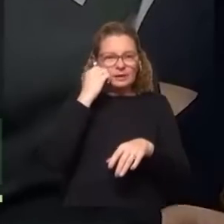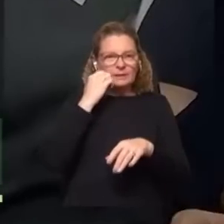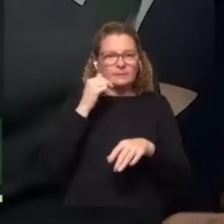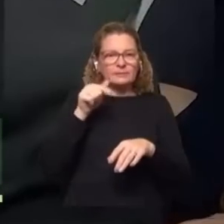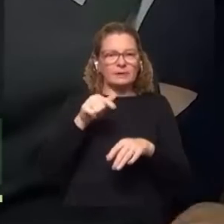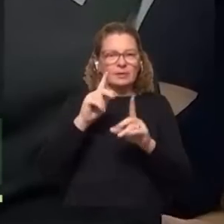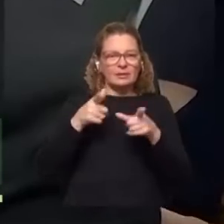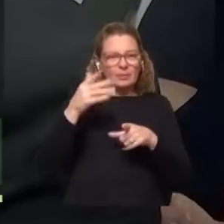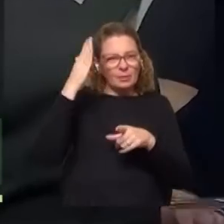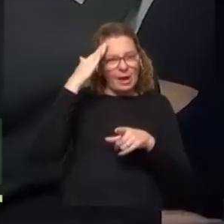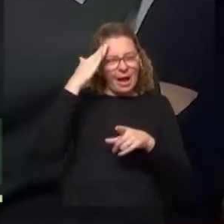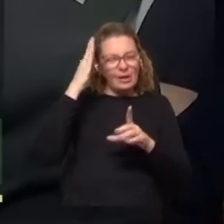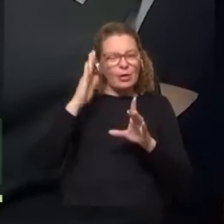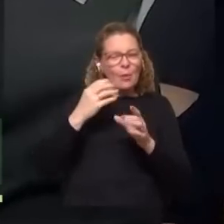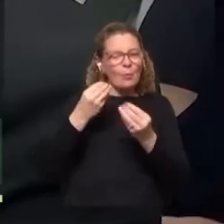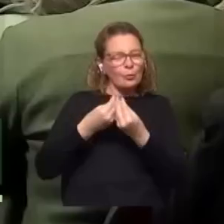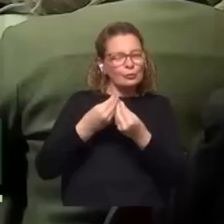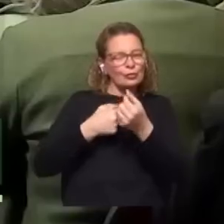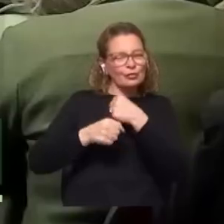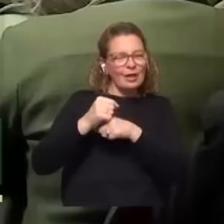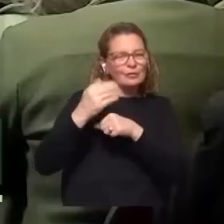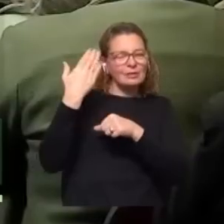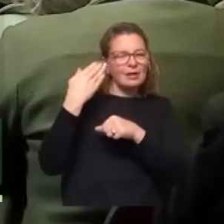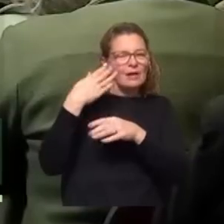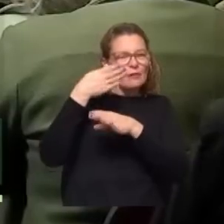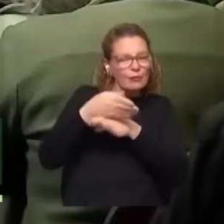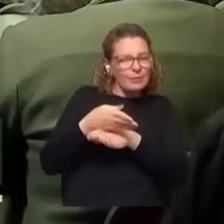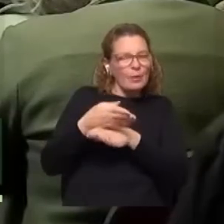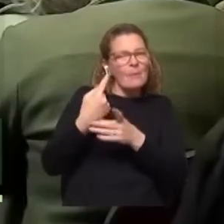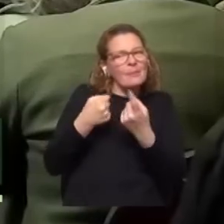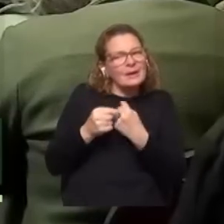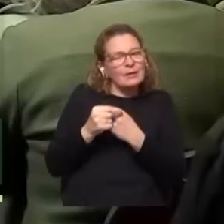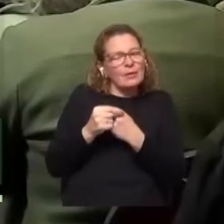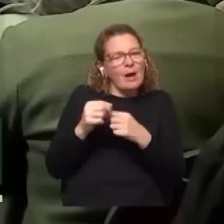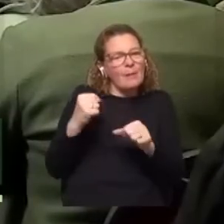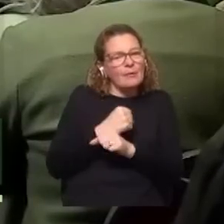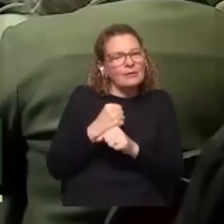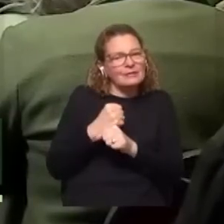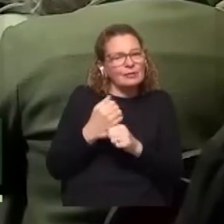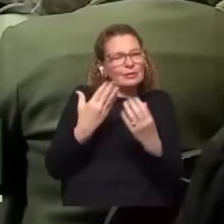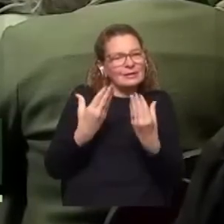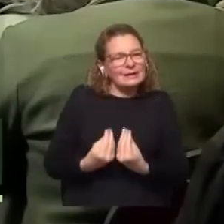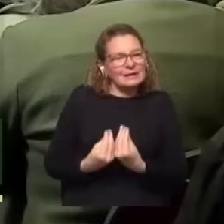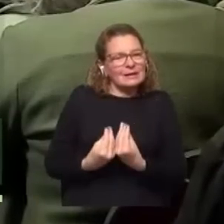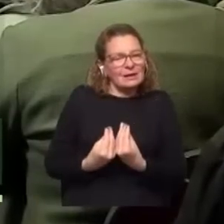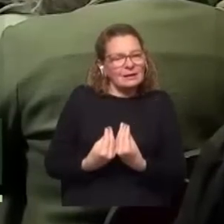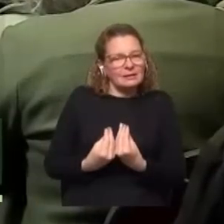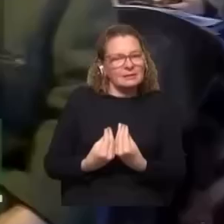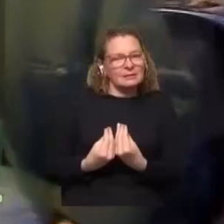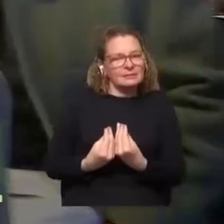allí sabemos que hubo algún indicio hace muchos años fuimos tras él aprovechando la sequía